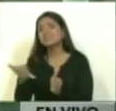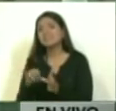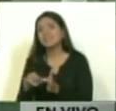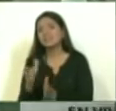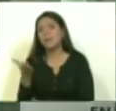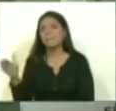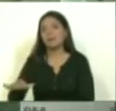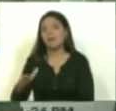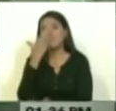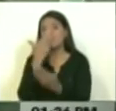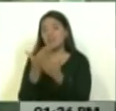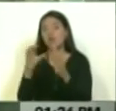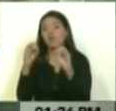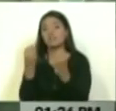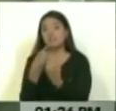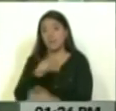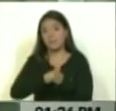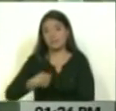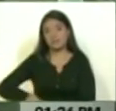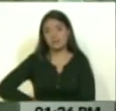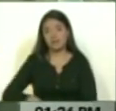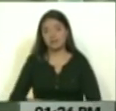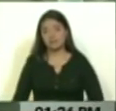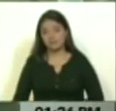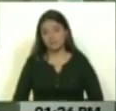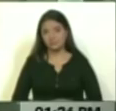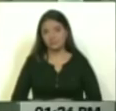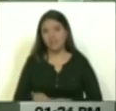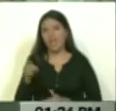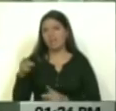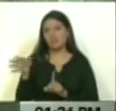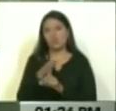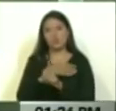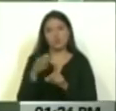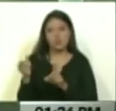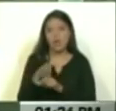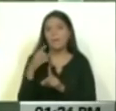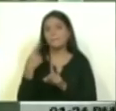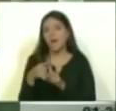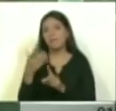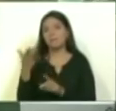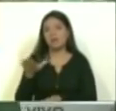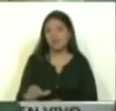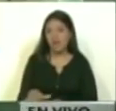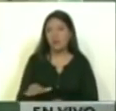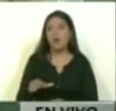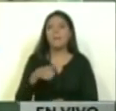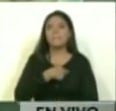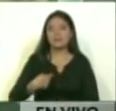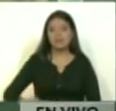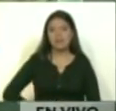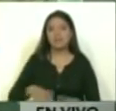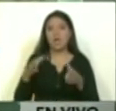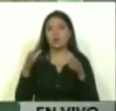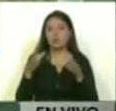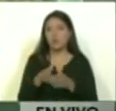al frente de la oficina presidencial. Allí lo torturaron y lo asesinaron, a Fabricio Ojeda, presidente de la Junta